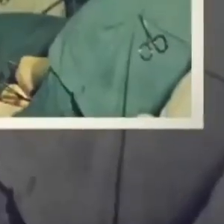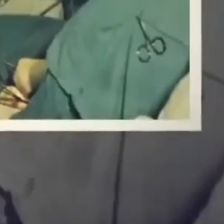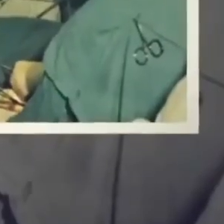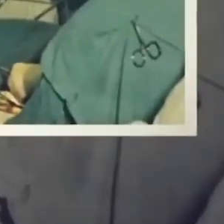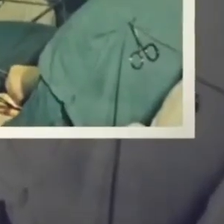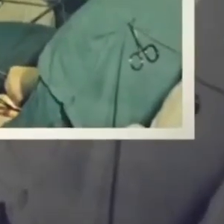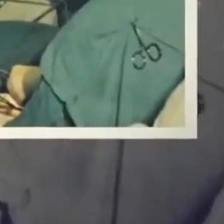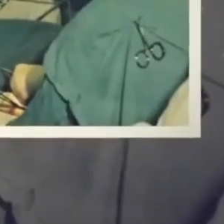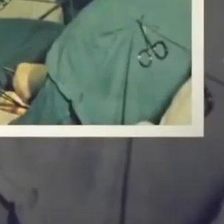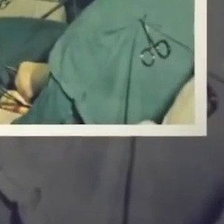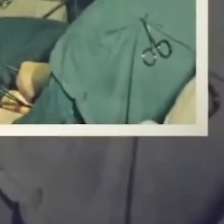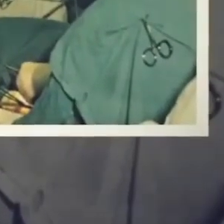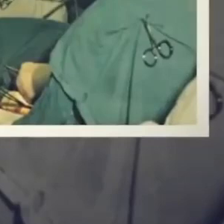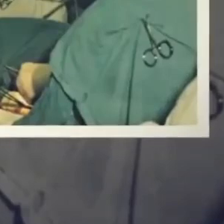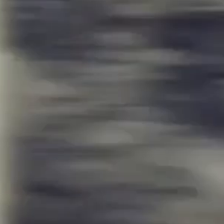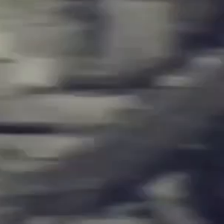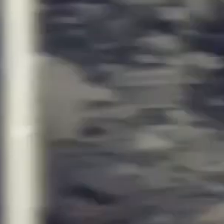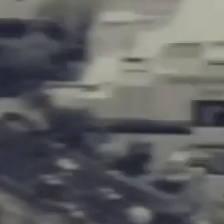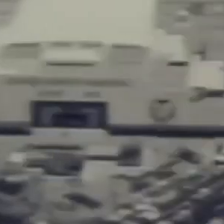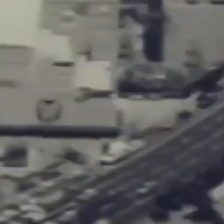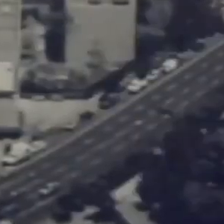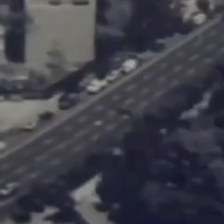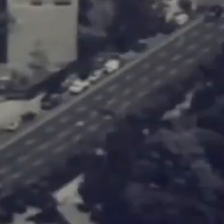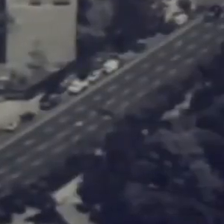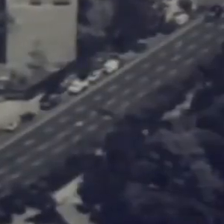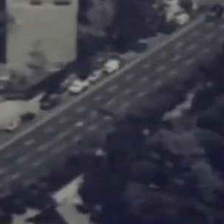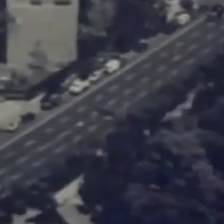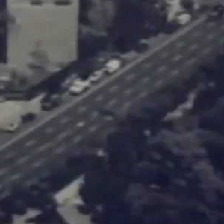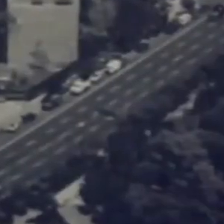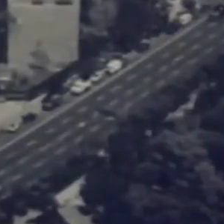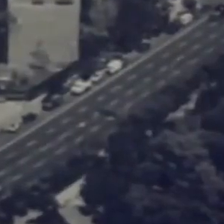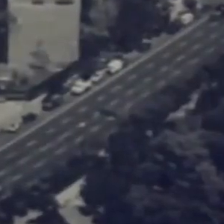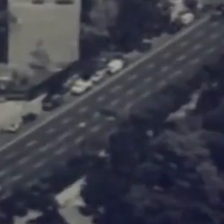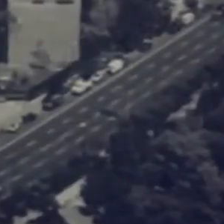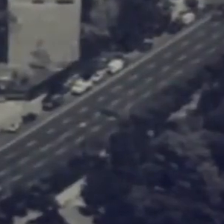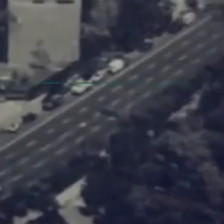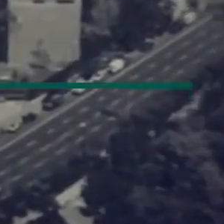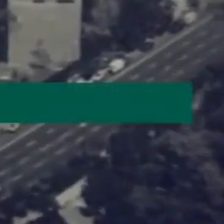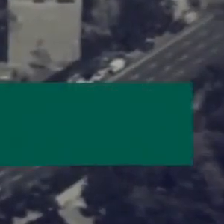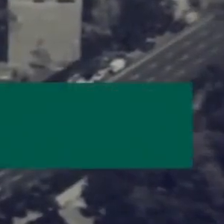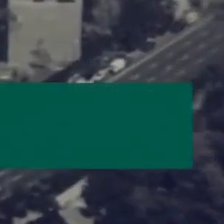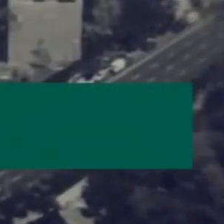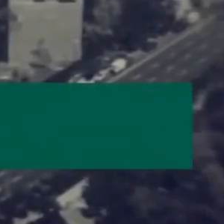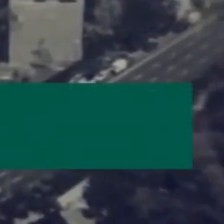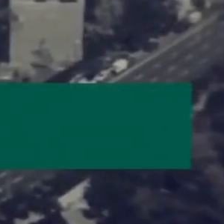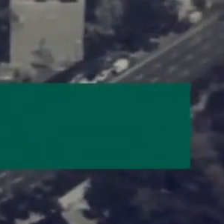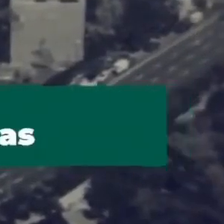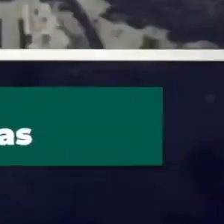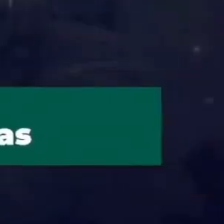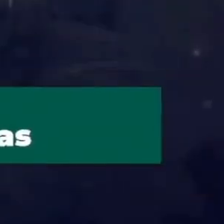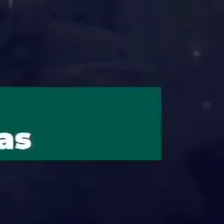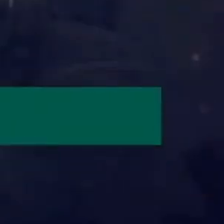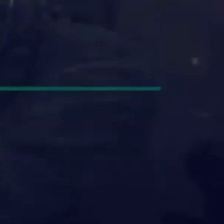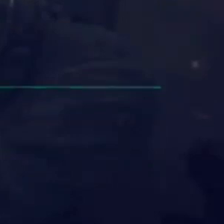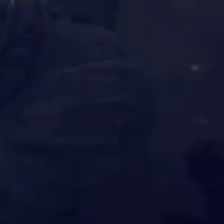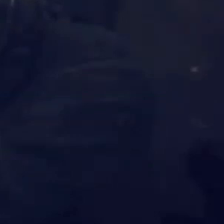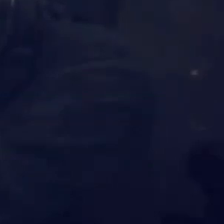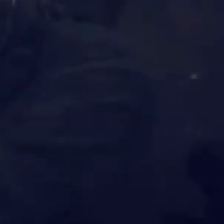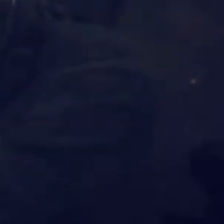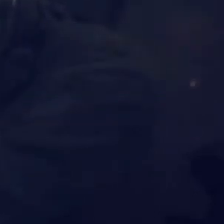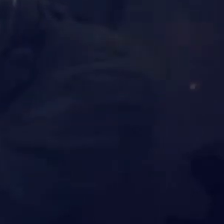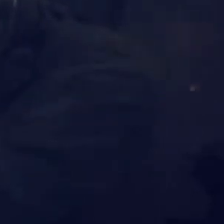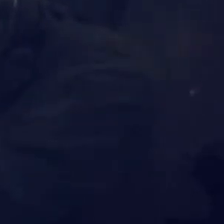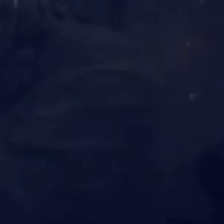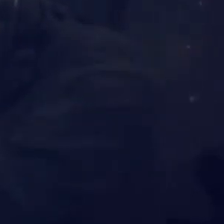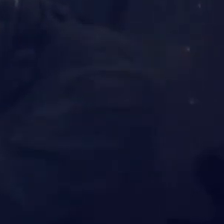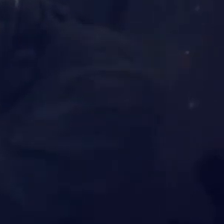Parkinson. Se realiza el primer trasplante de corazón. Como un ejemplo en la construcción de hospitales contra sismos, reabre Siglo XXI. El IMSS